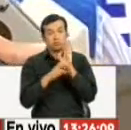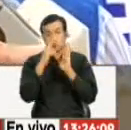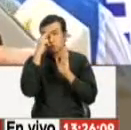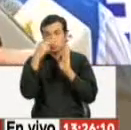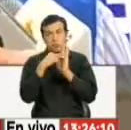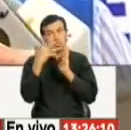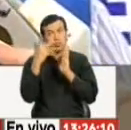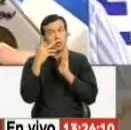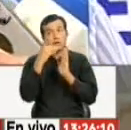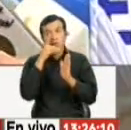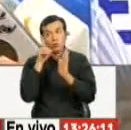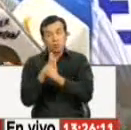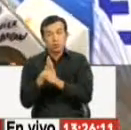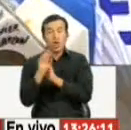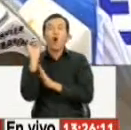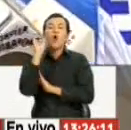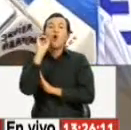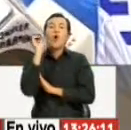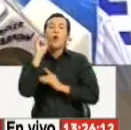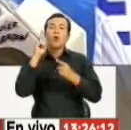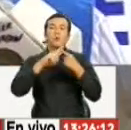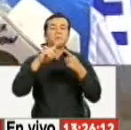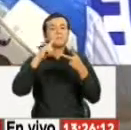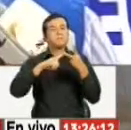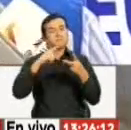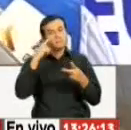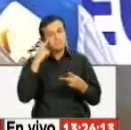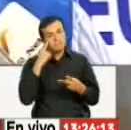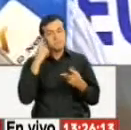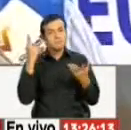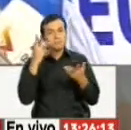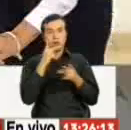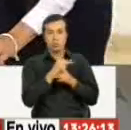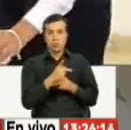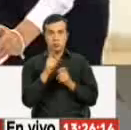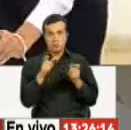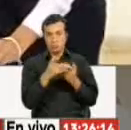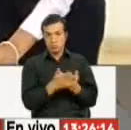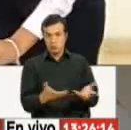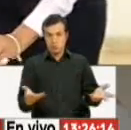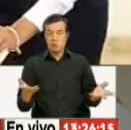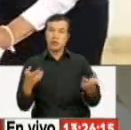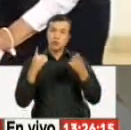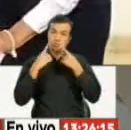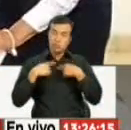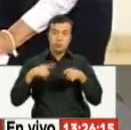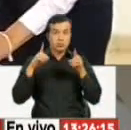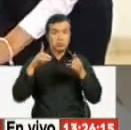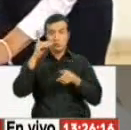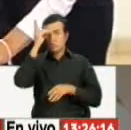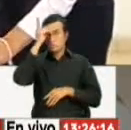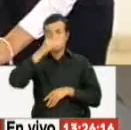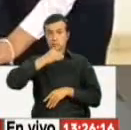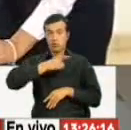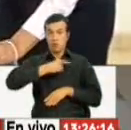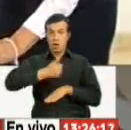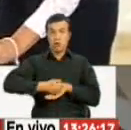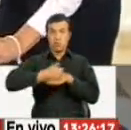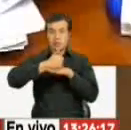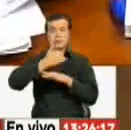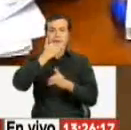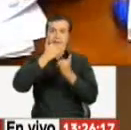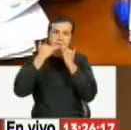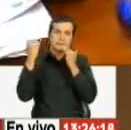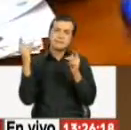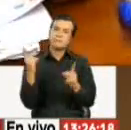acción jurisdiccional o también dictar medidas de protección dicen que las medidas adoptadas por las autoridades ponen en